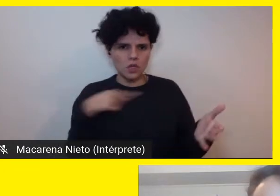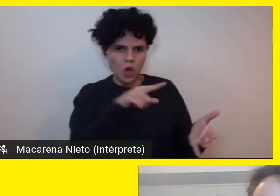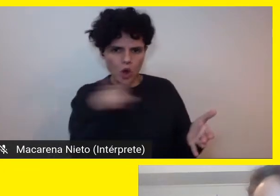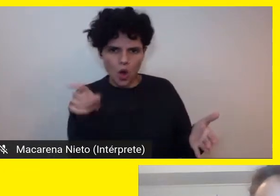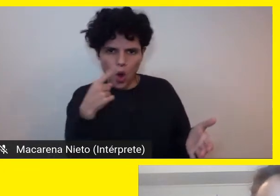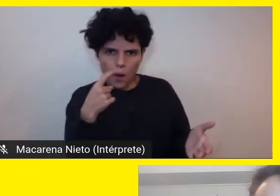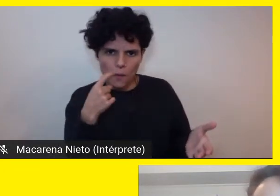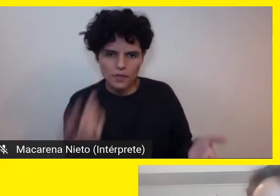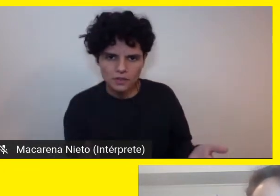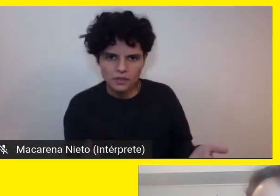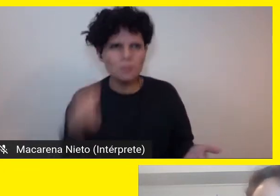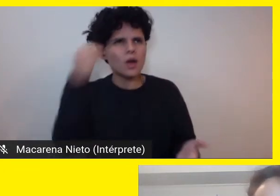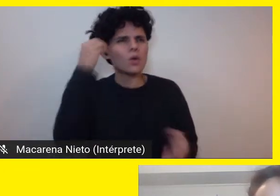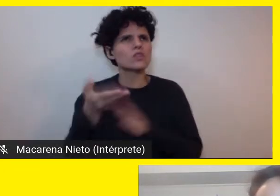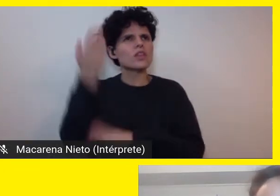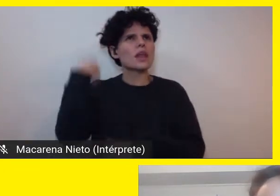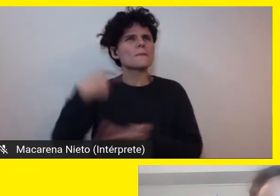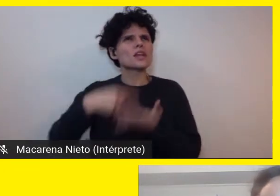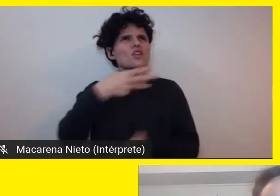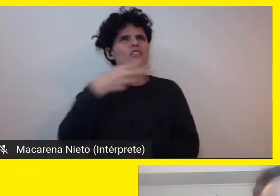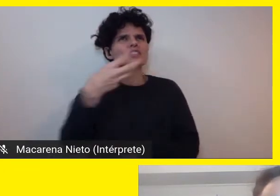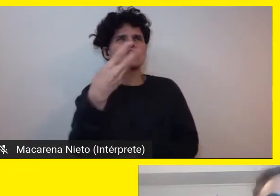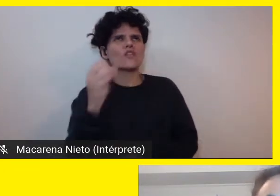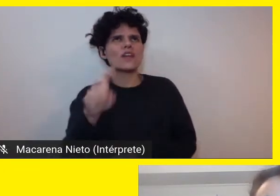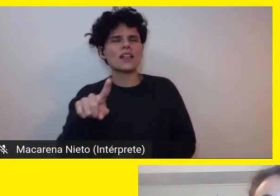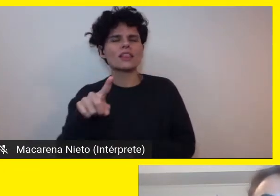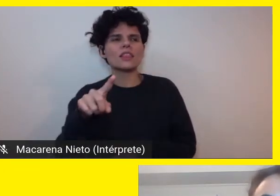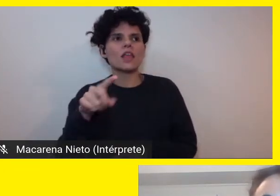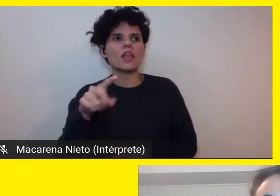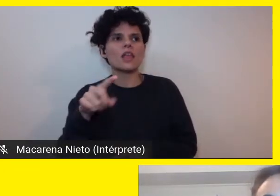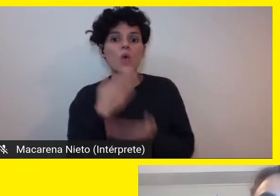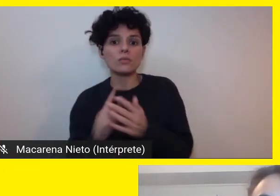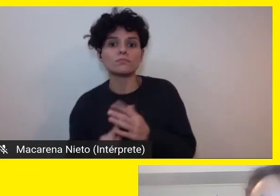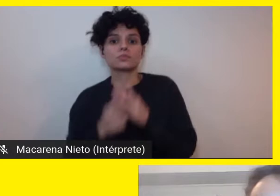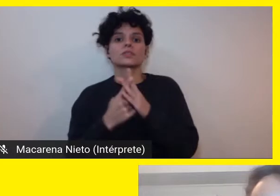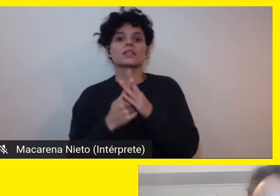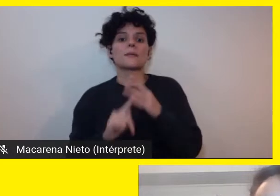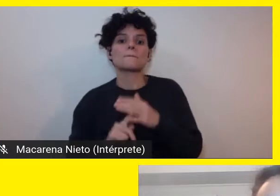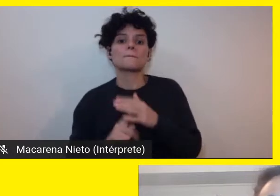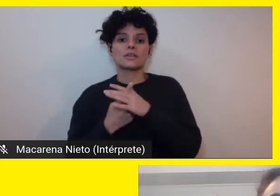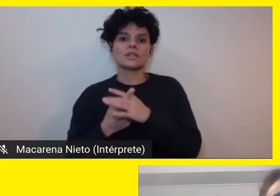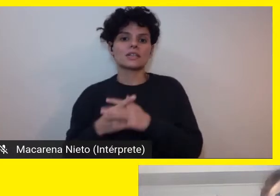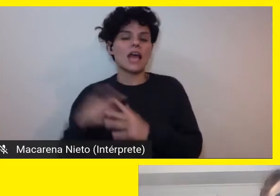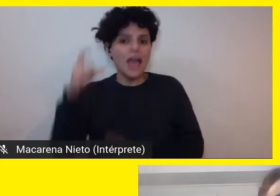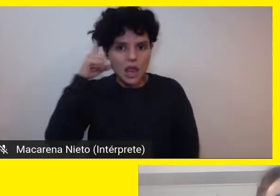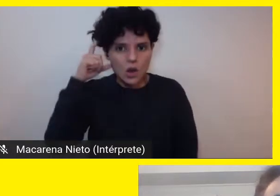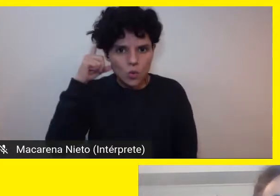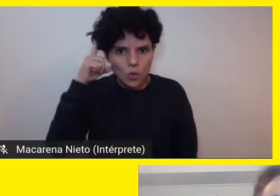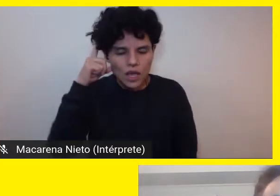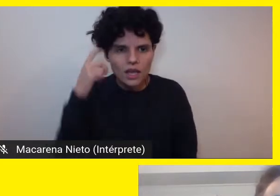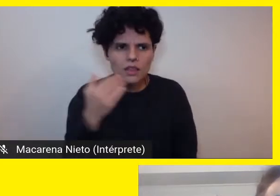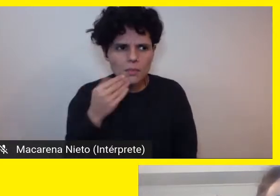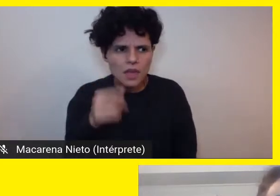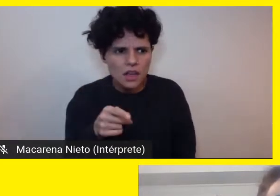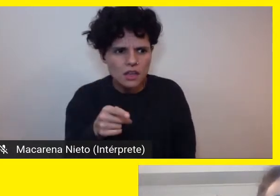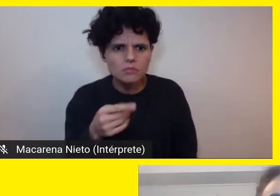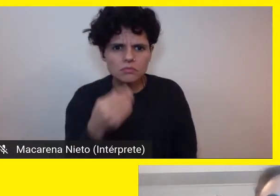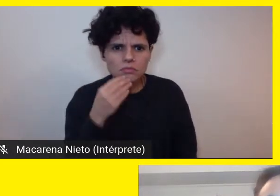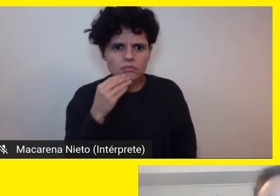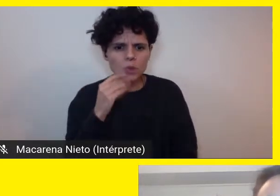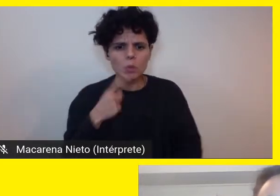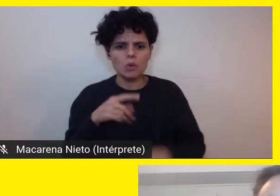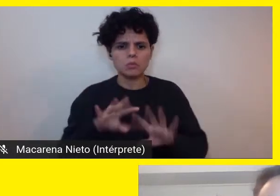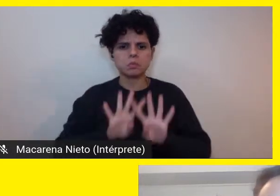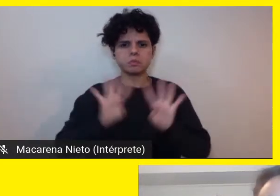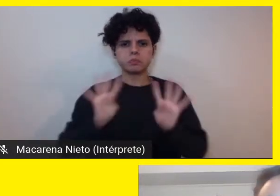con Patricio Elwin, a propósito de que sale a la luz, donde también era un gabinete de puros hombres. Entonces uno ve la transición de